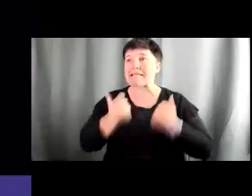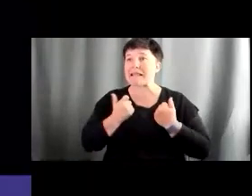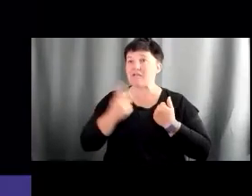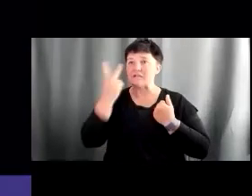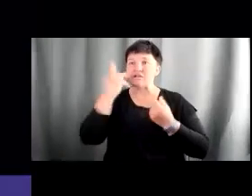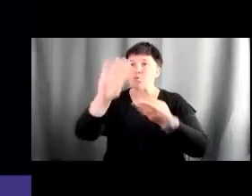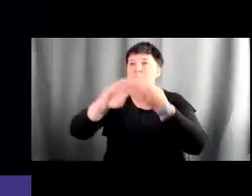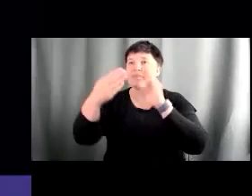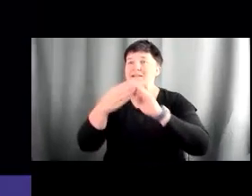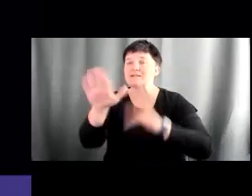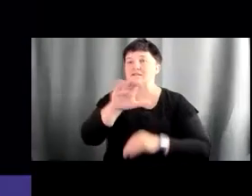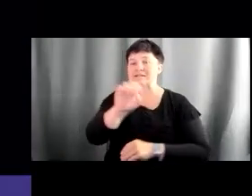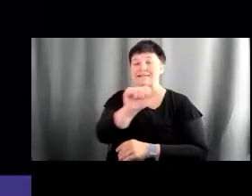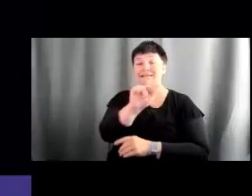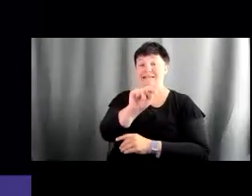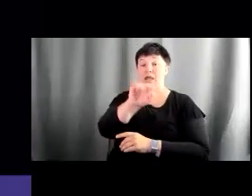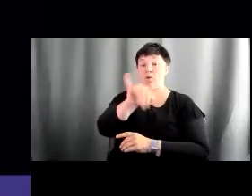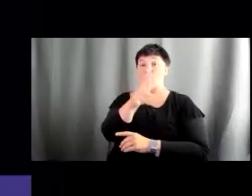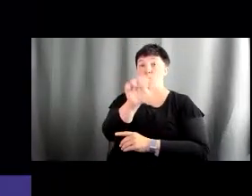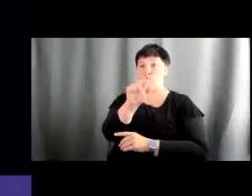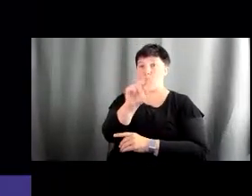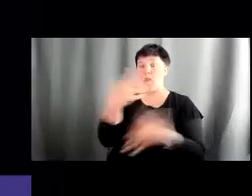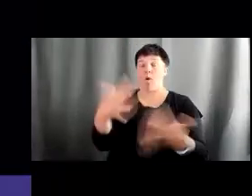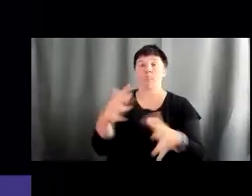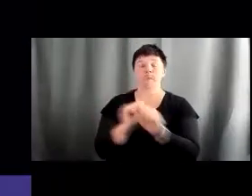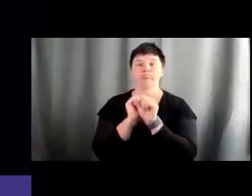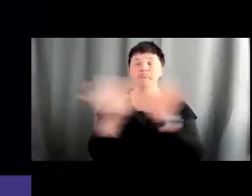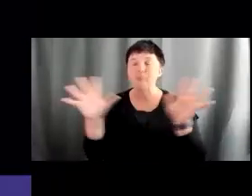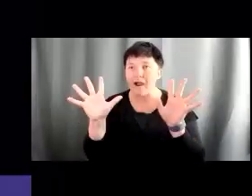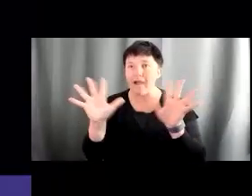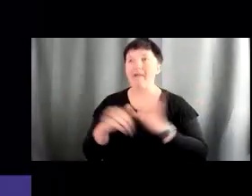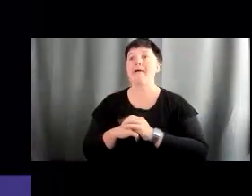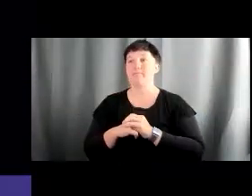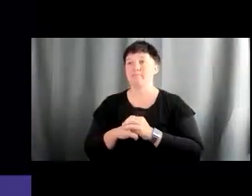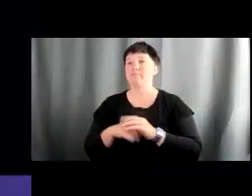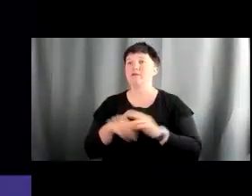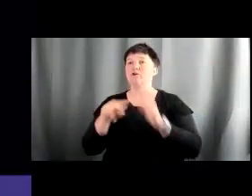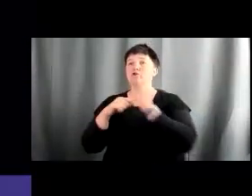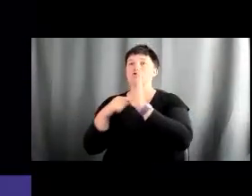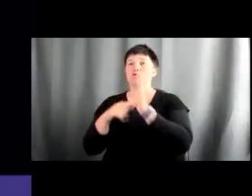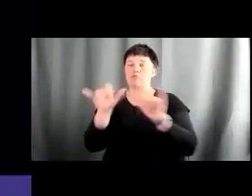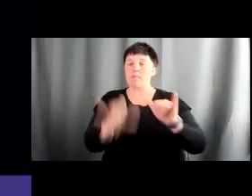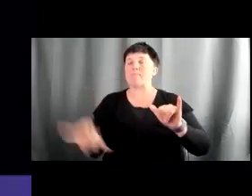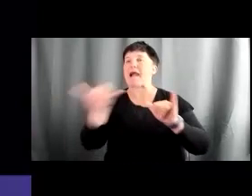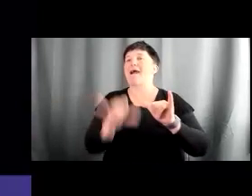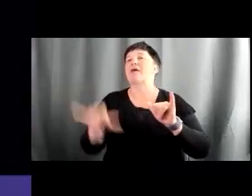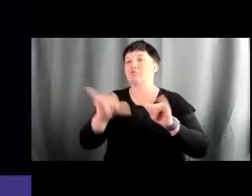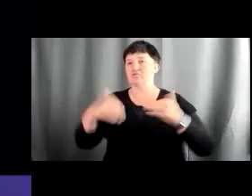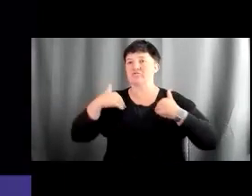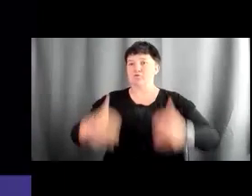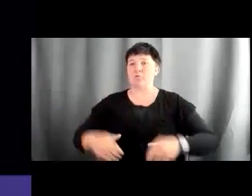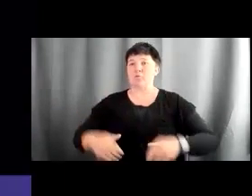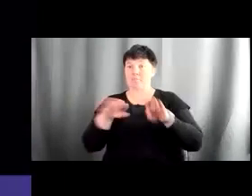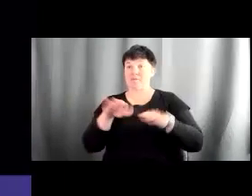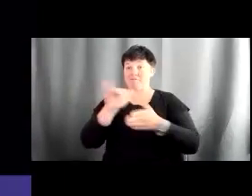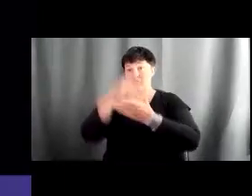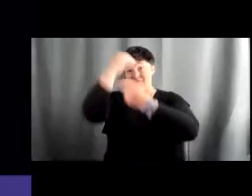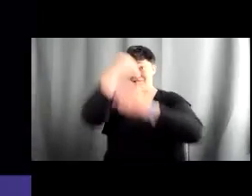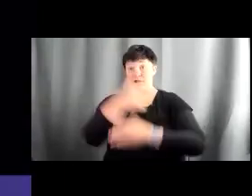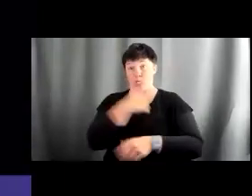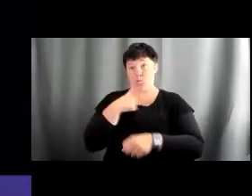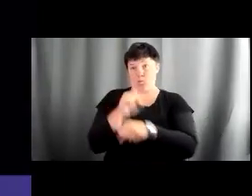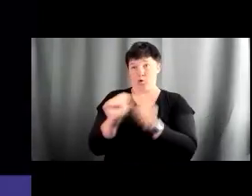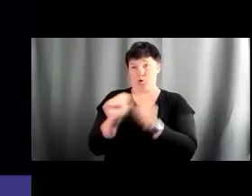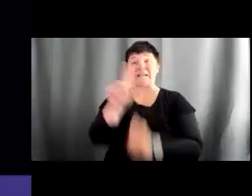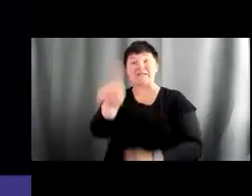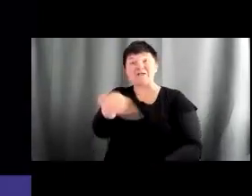San Juan se ilumina, lo que realmente nos muestra son patrones de comportamiento humano. Estos son los datos con los que trabajamos, y esto es